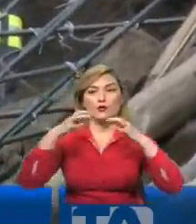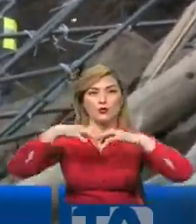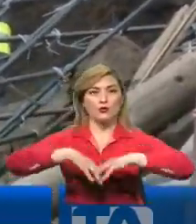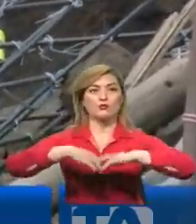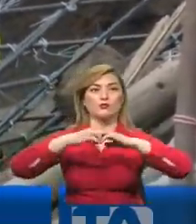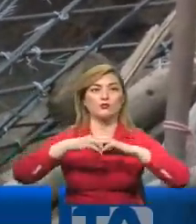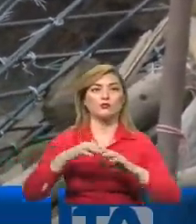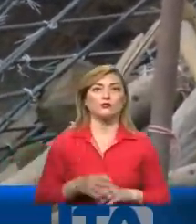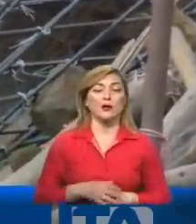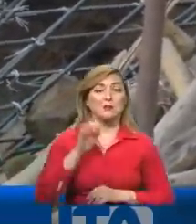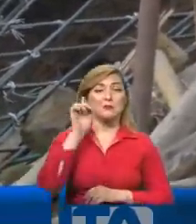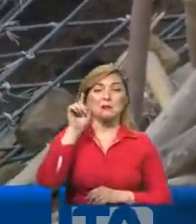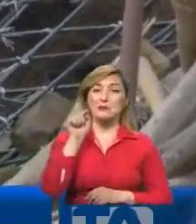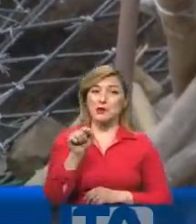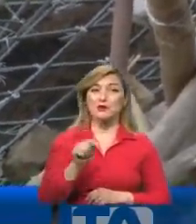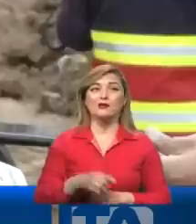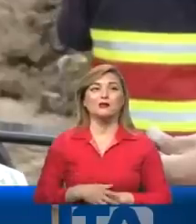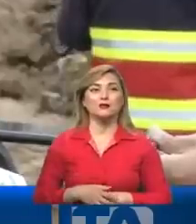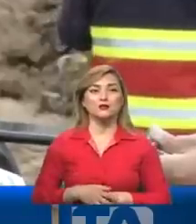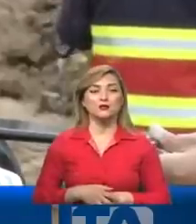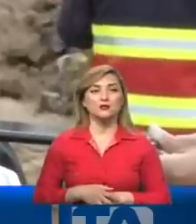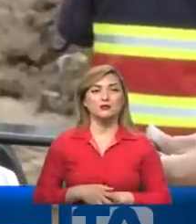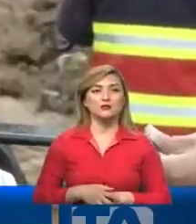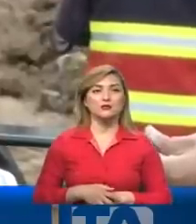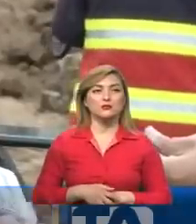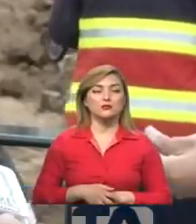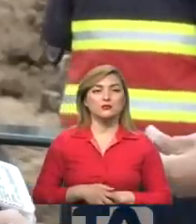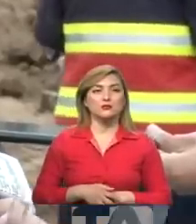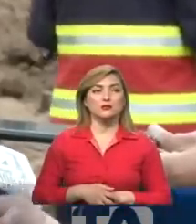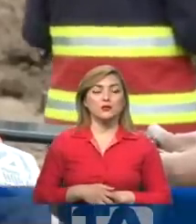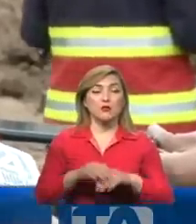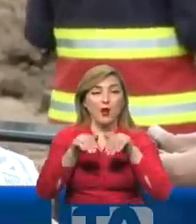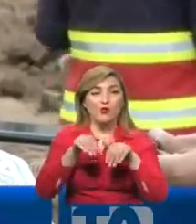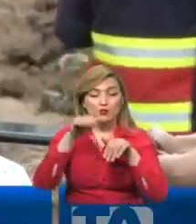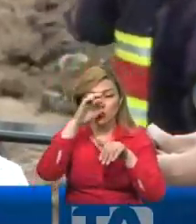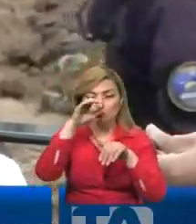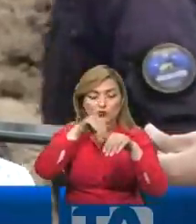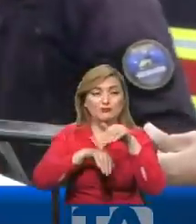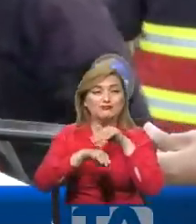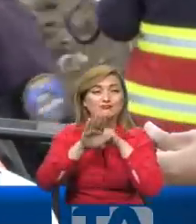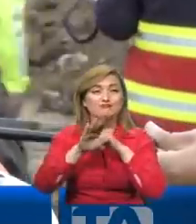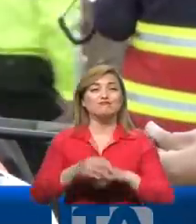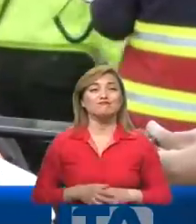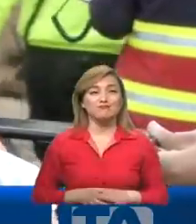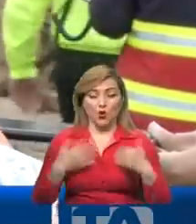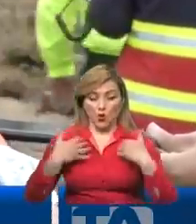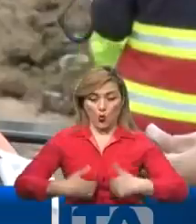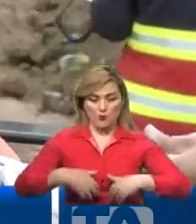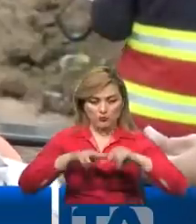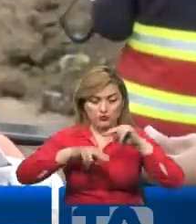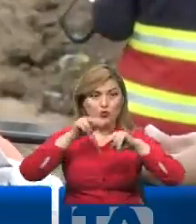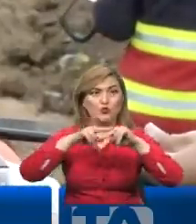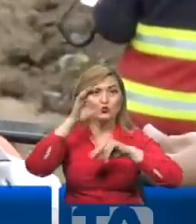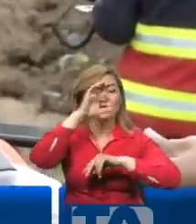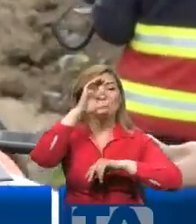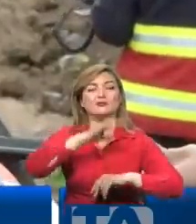de aproximadamente 1,000 metros cúbicos. Nosotros hemos ingresado con canes de búsqueda, con cámaras para identificar cuerpos en estructuras y